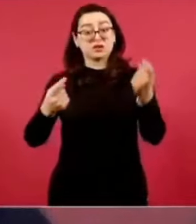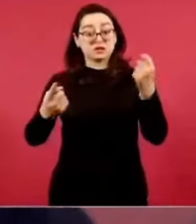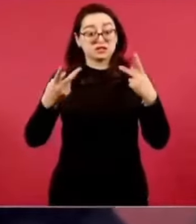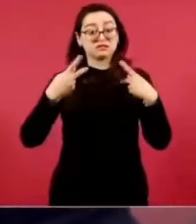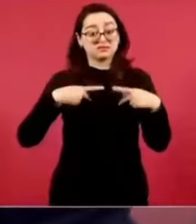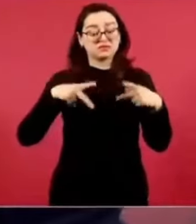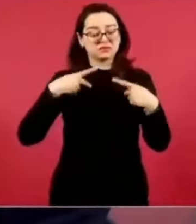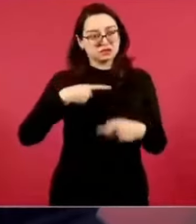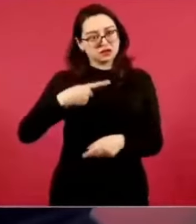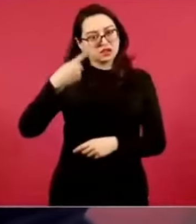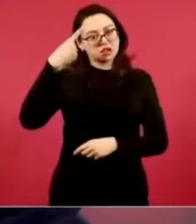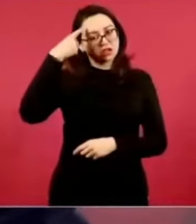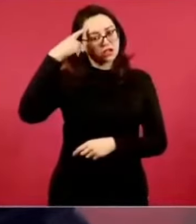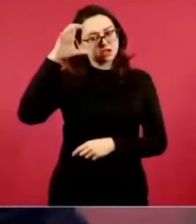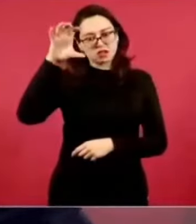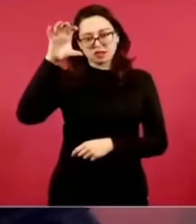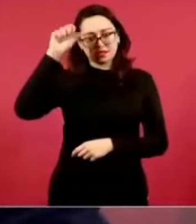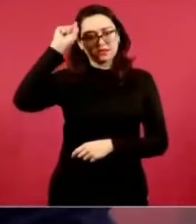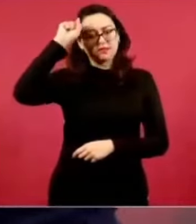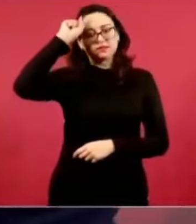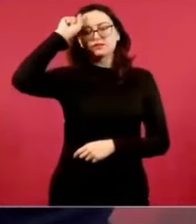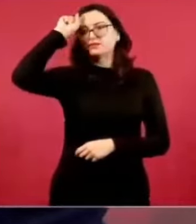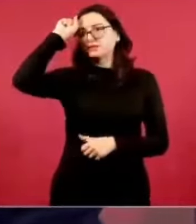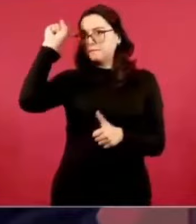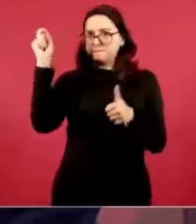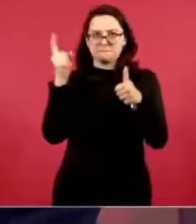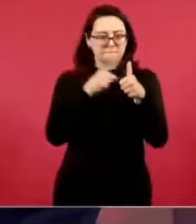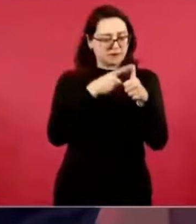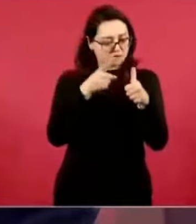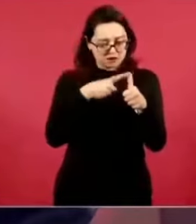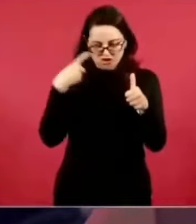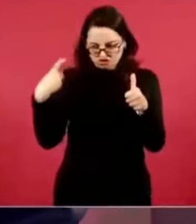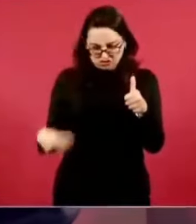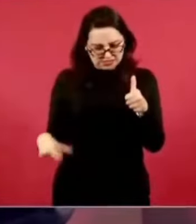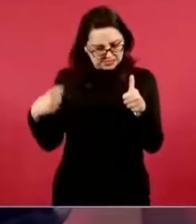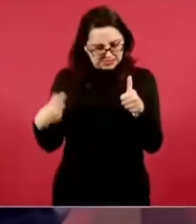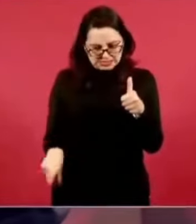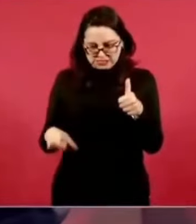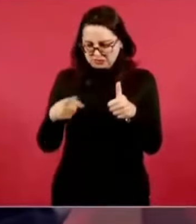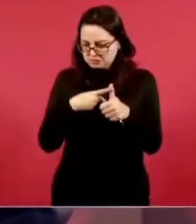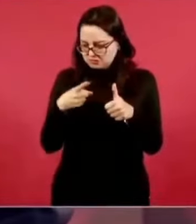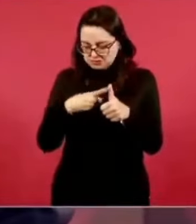en la vida social, en las familias,